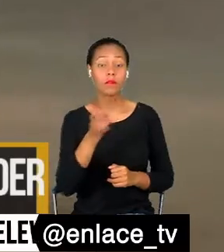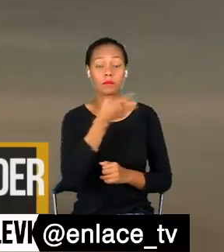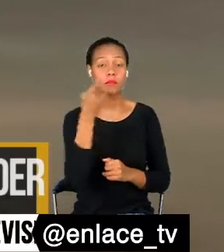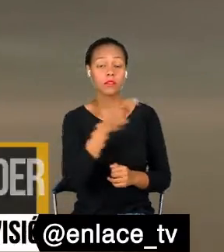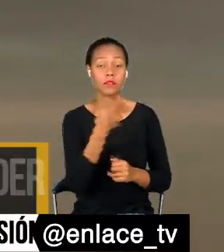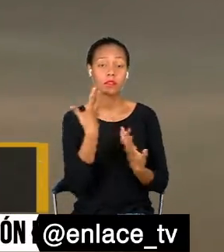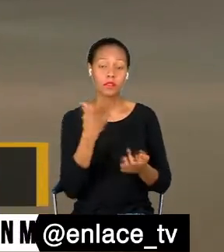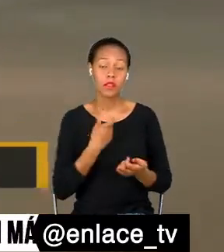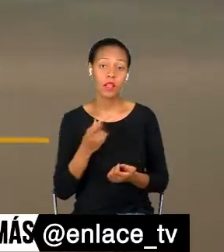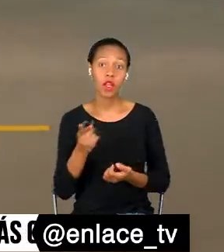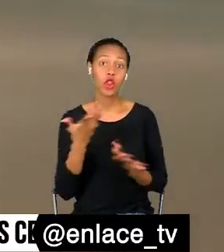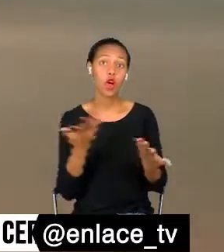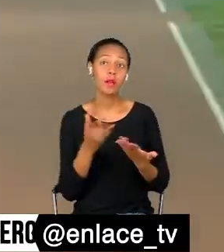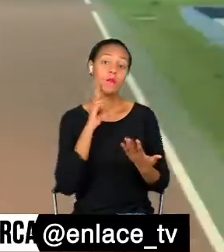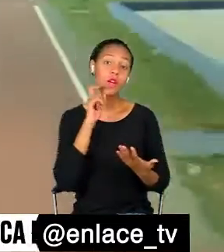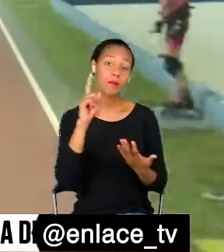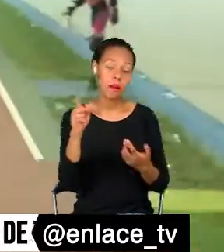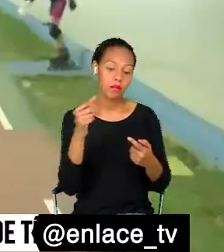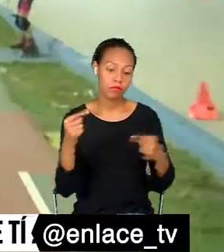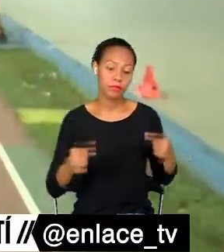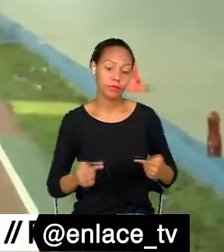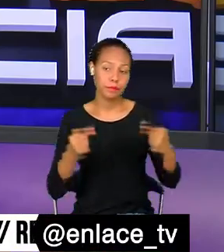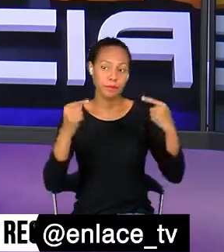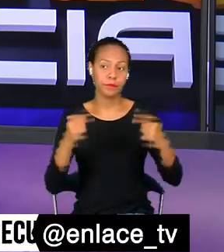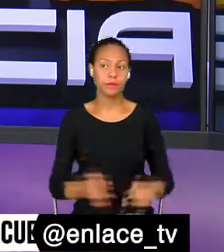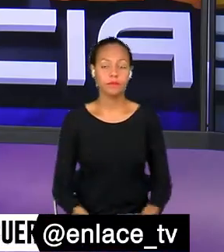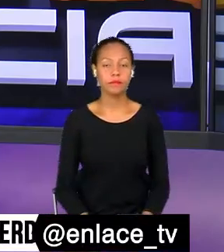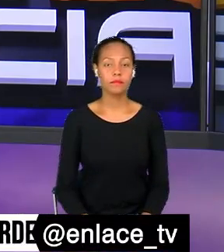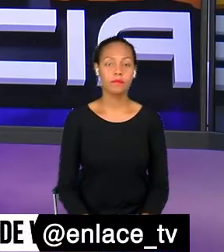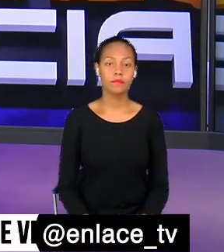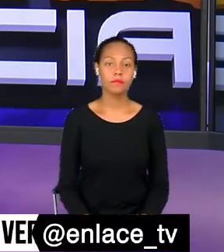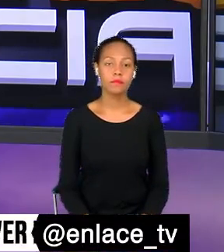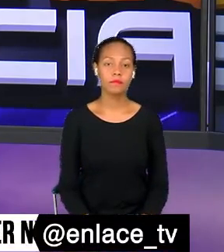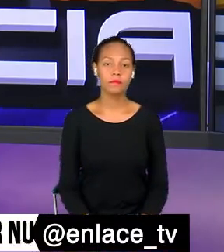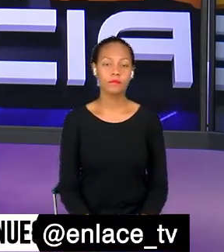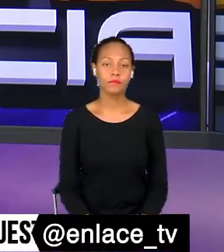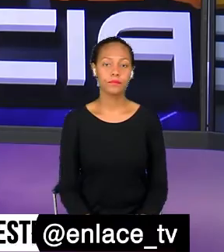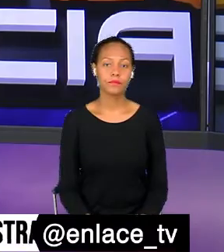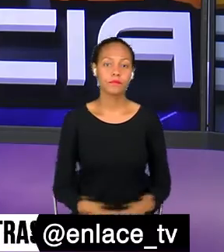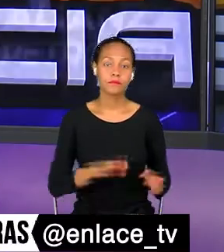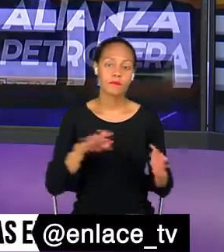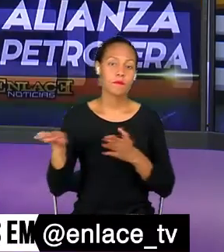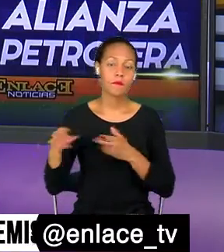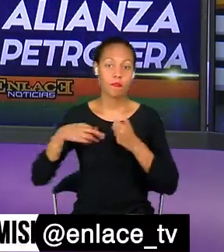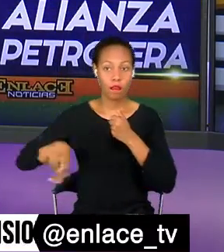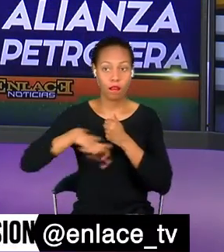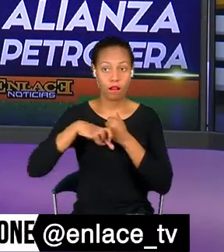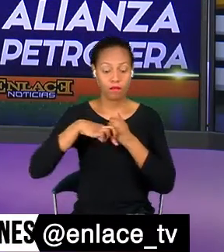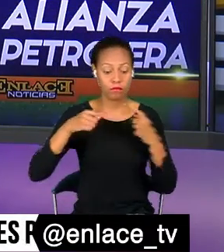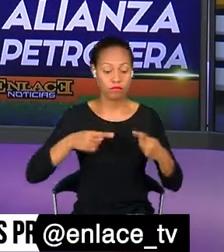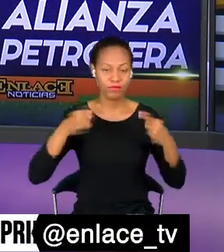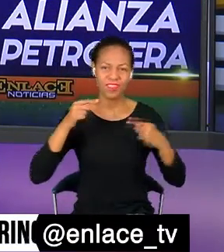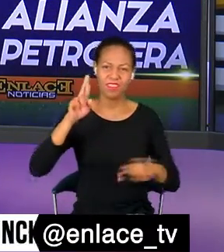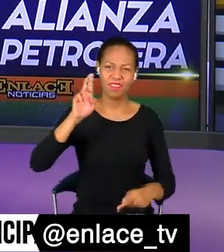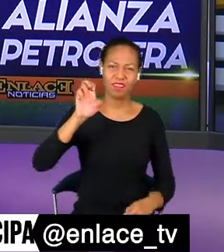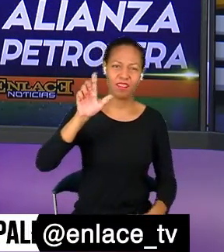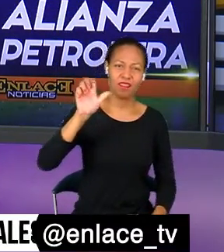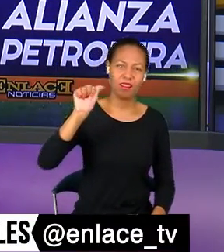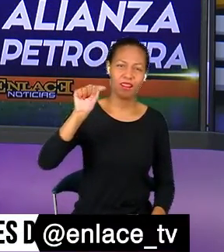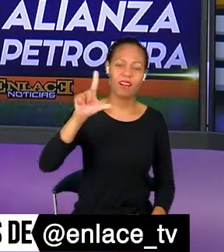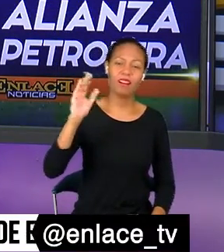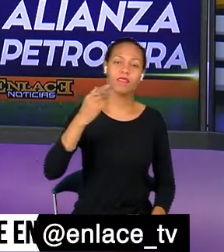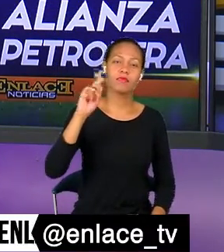donde se realizará la segunda parada del año. Y Alianza Petrolera espera con el Real Santander su segunda victoria en la Copa